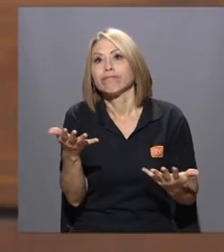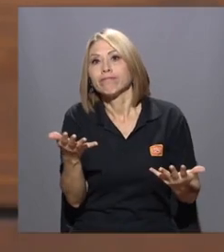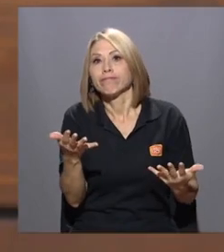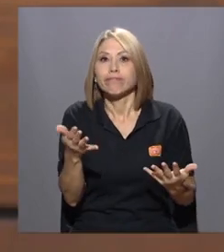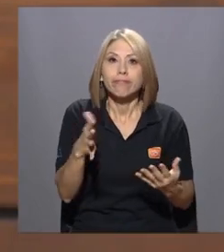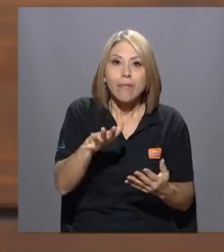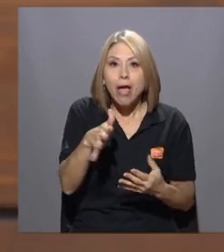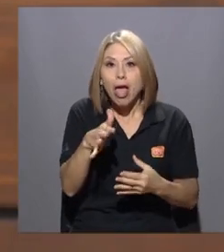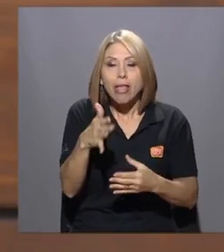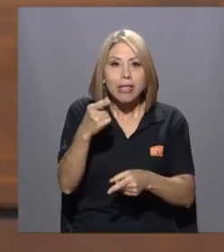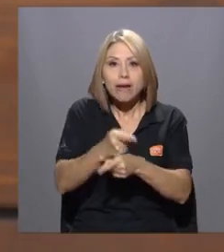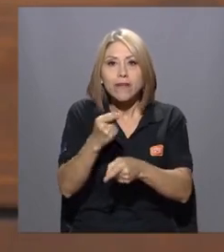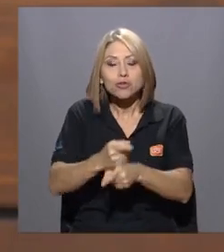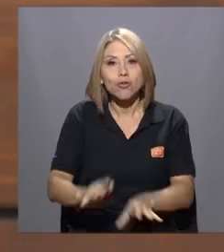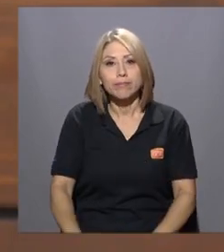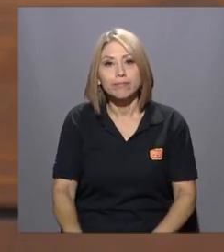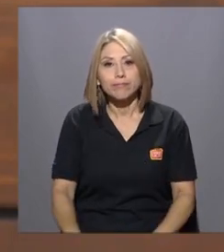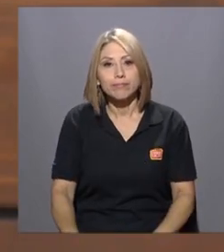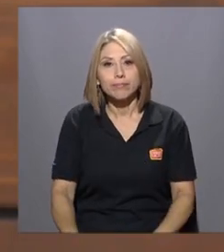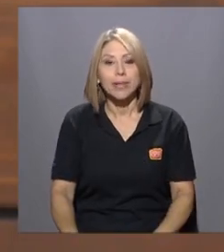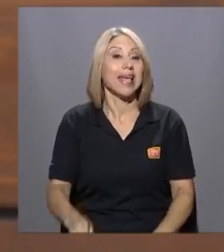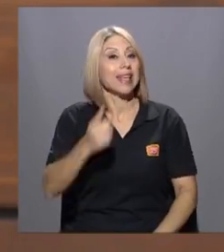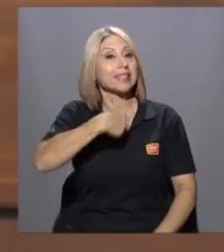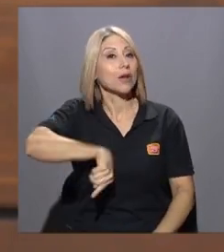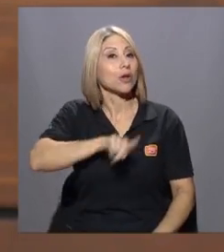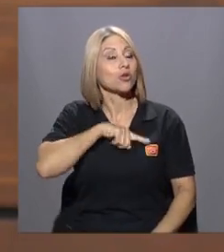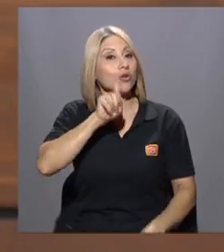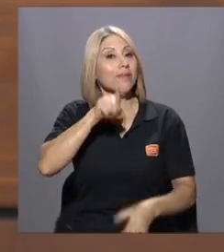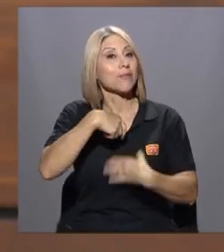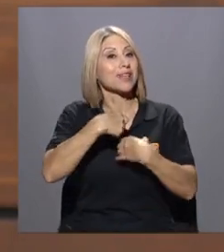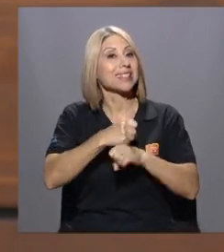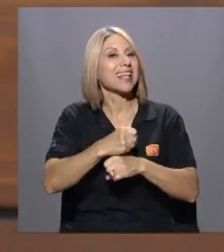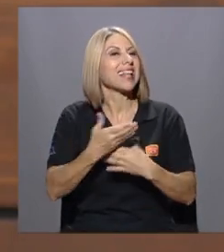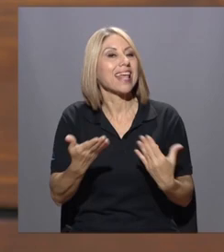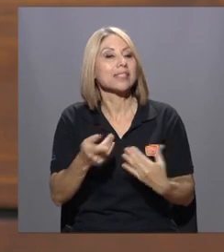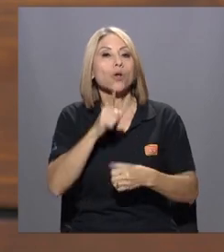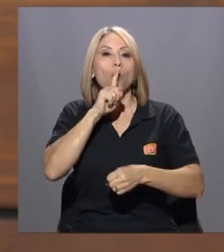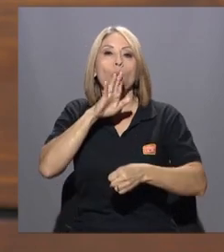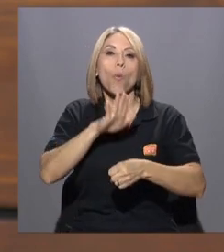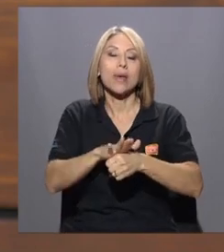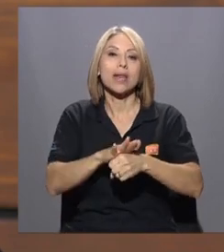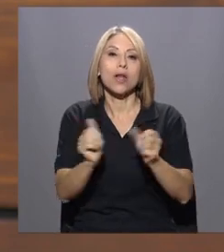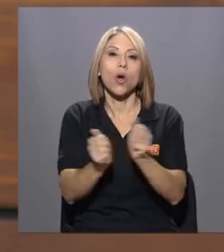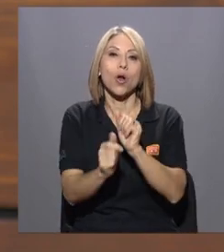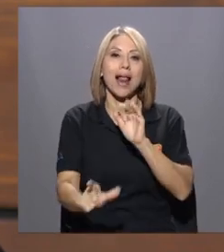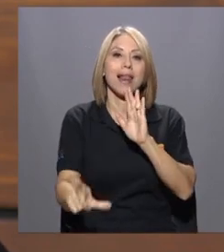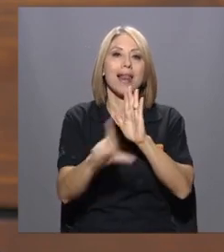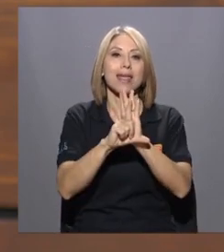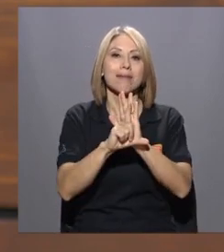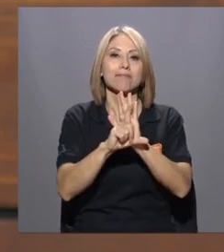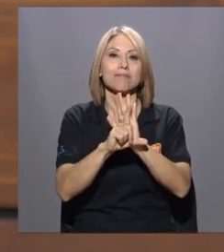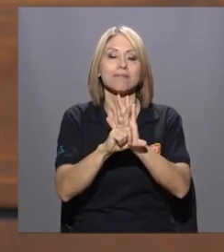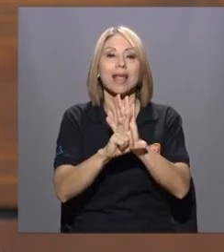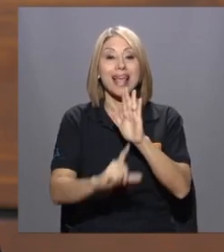razón? Es que lo que tenemos que hacer es cumplir la ley. Y la ley dice